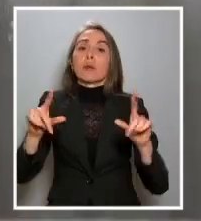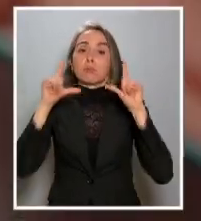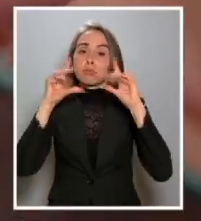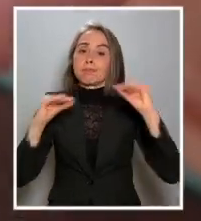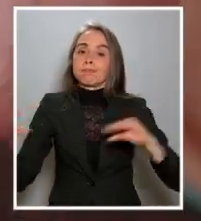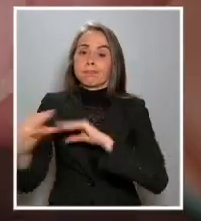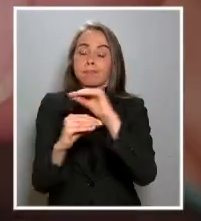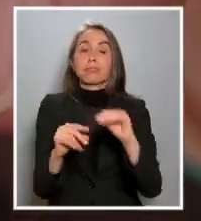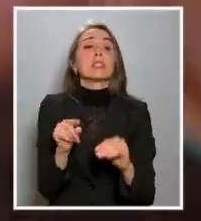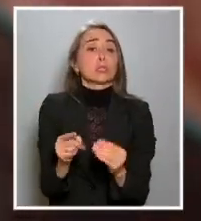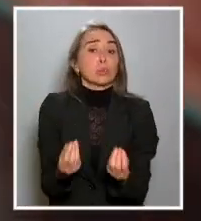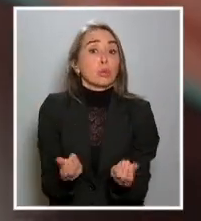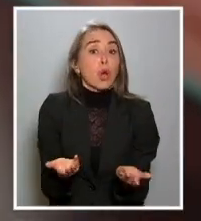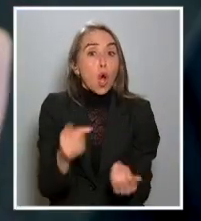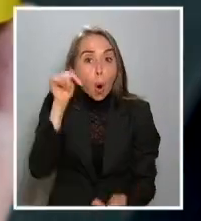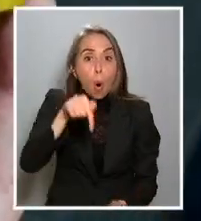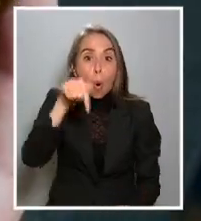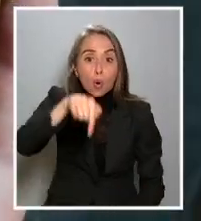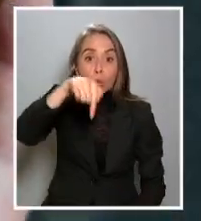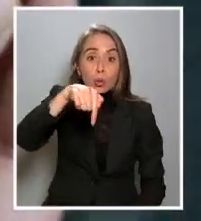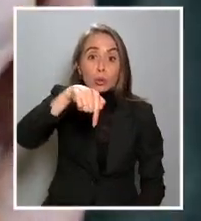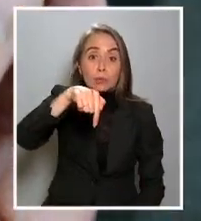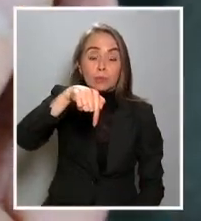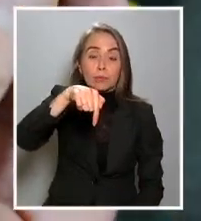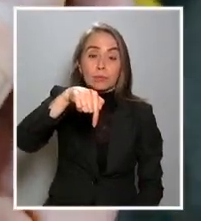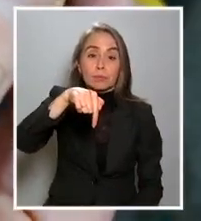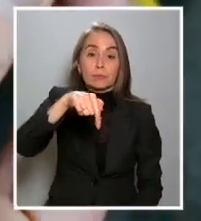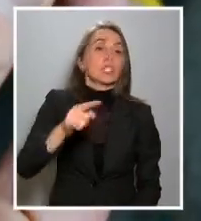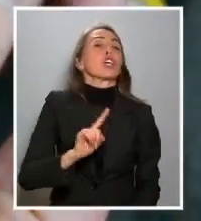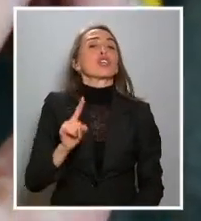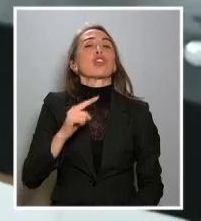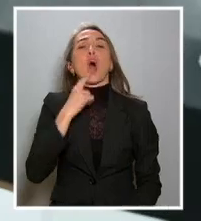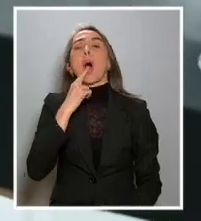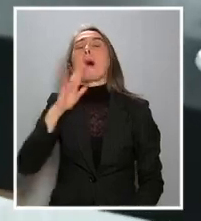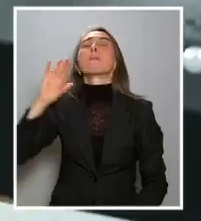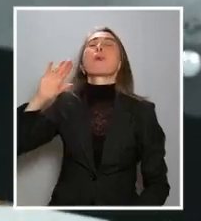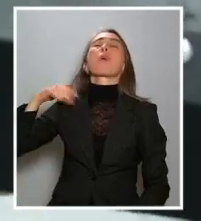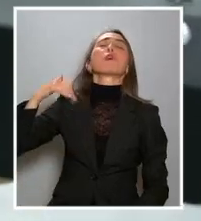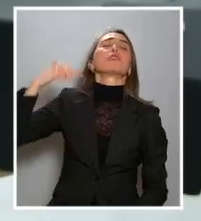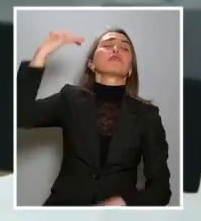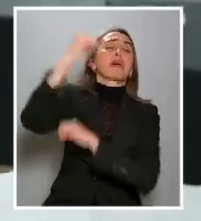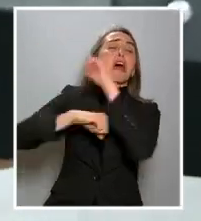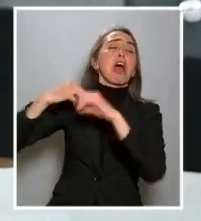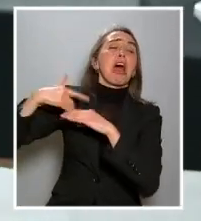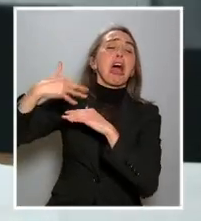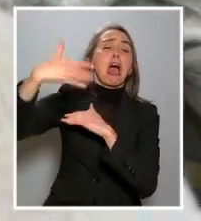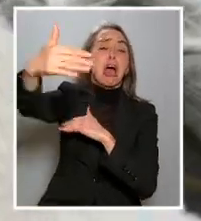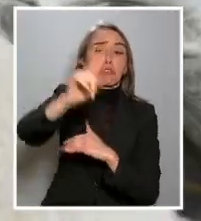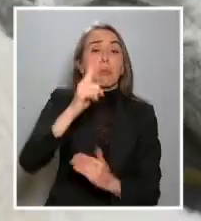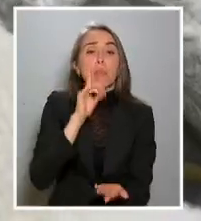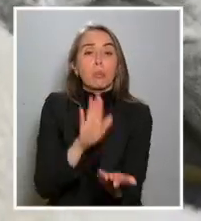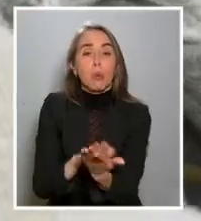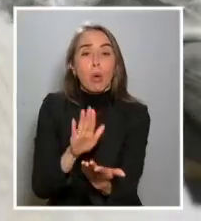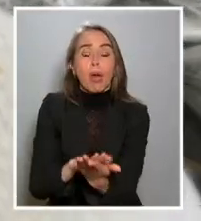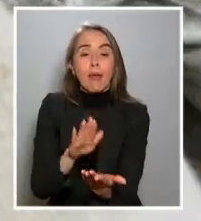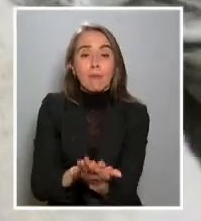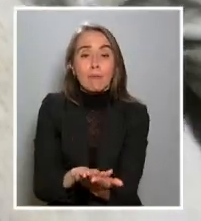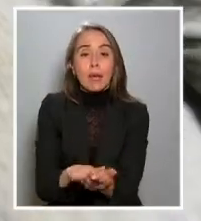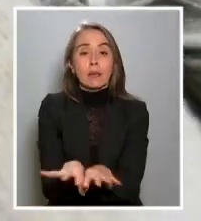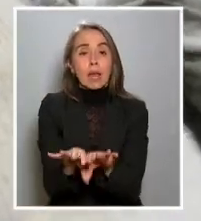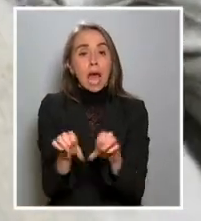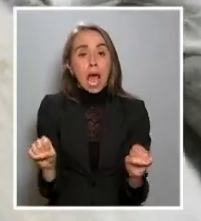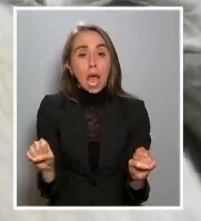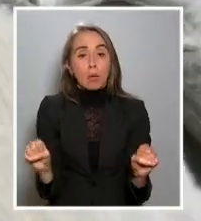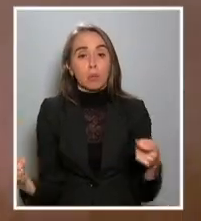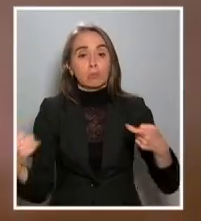Y esto está pasando hoy. No es una promesa de largo plazo. Prueba de ello es el acuerdo